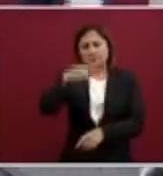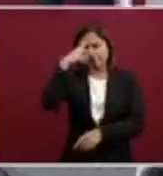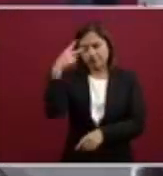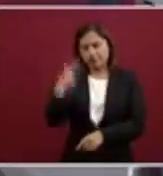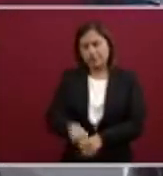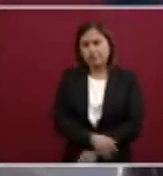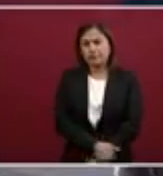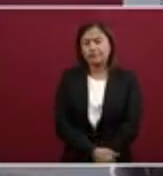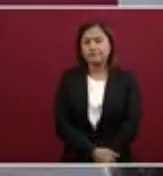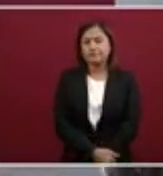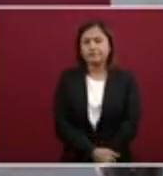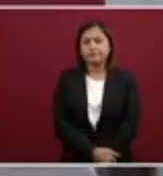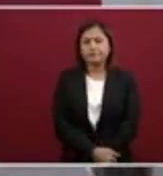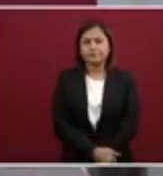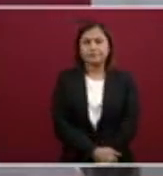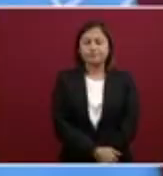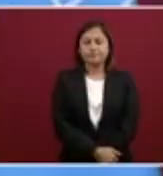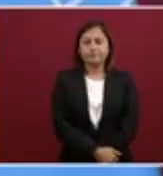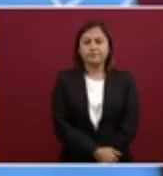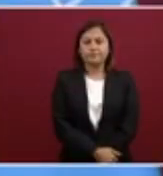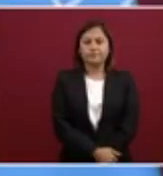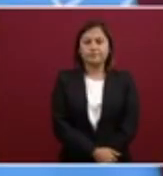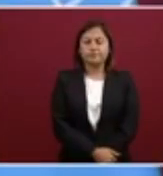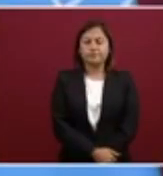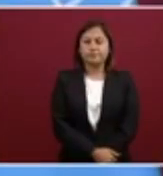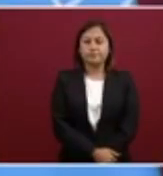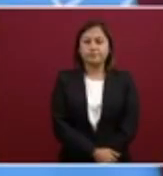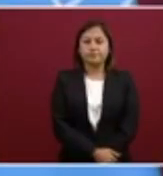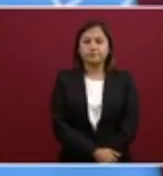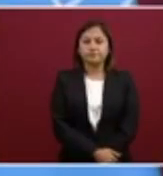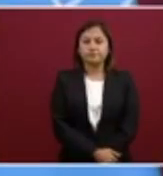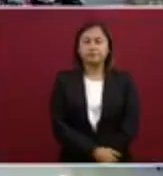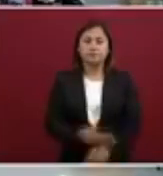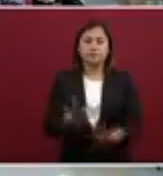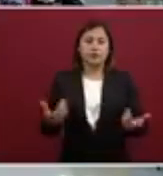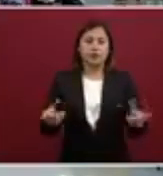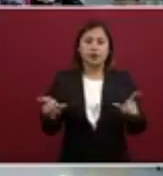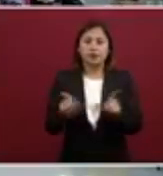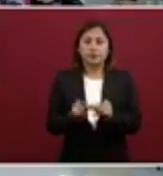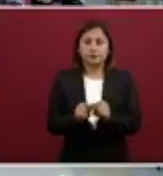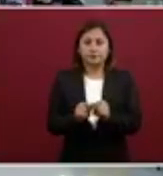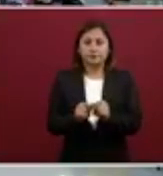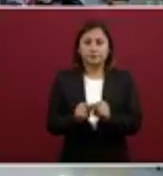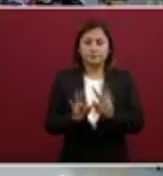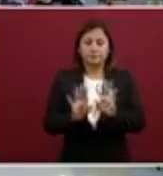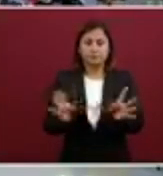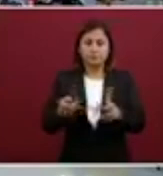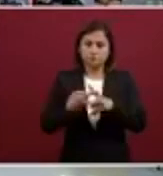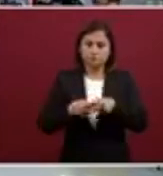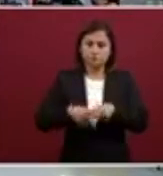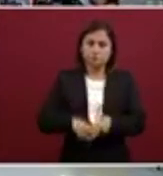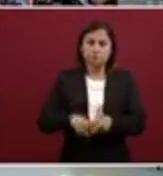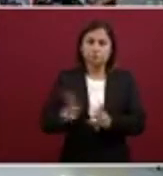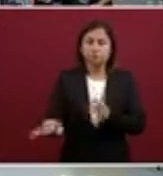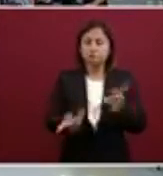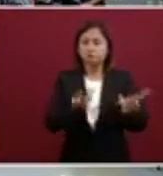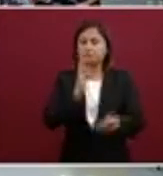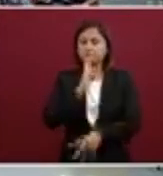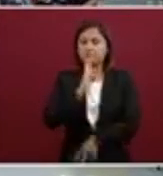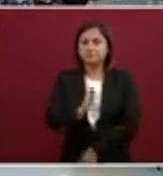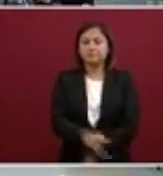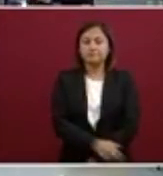Gracias, Ricardo. Muy bien, pues terminamos y comenzamos la ronda. Empezamos aquí.